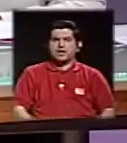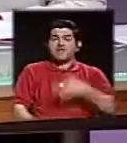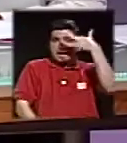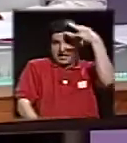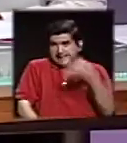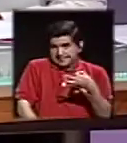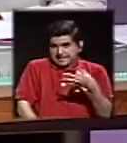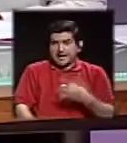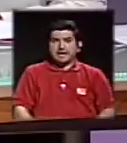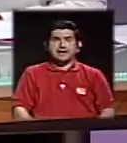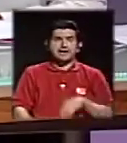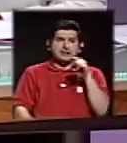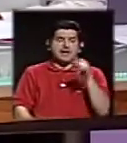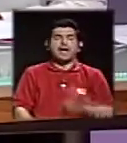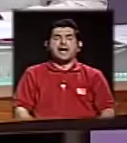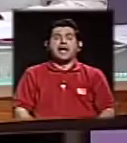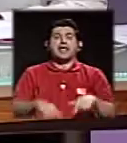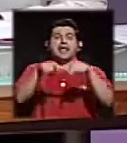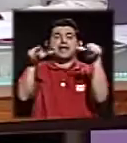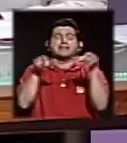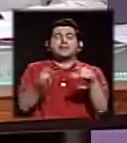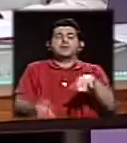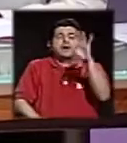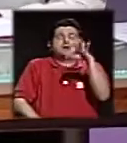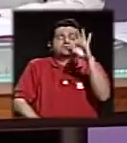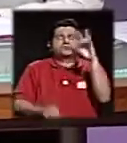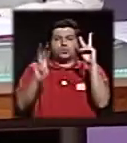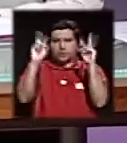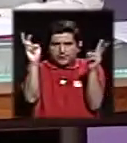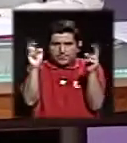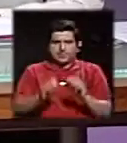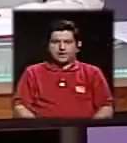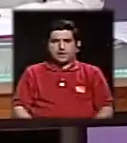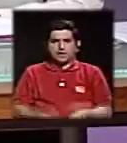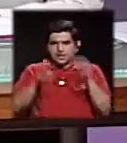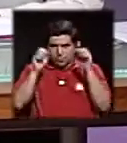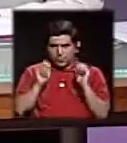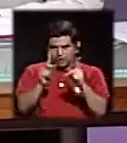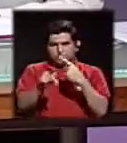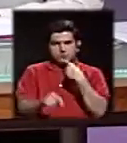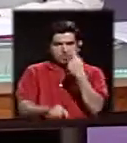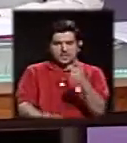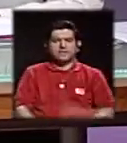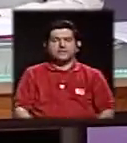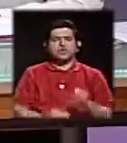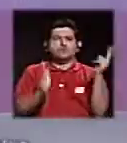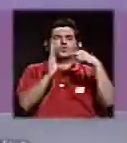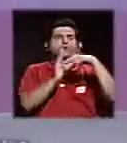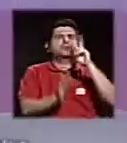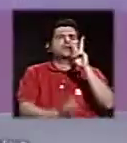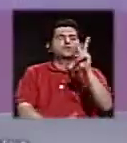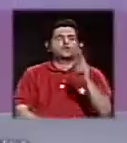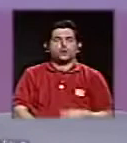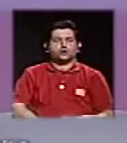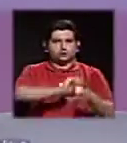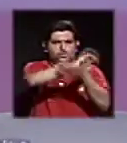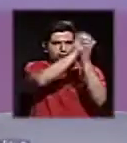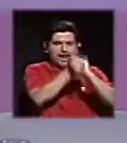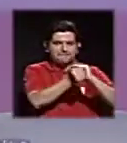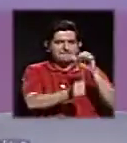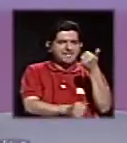criterio el depuesto elegible ese eso permitió como decían que en el 2002 verdad pasáramos